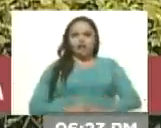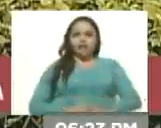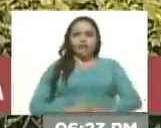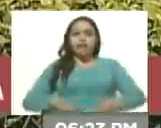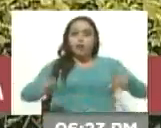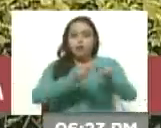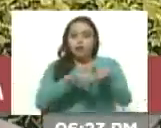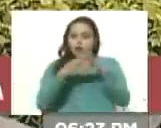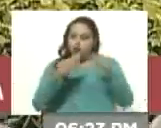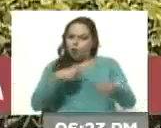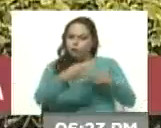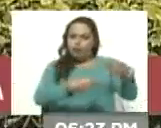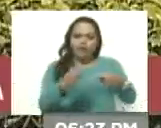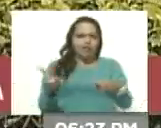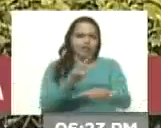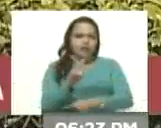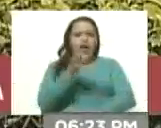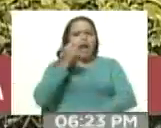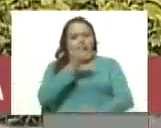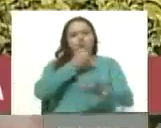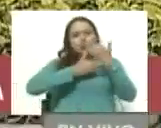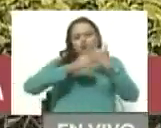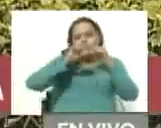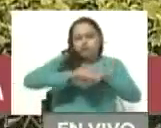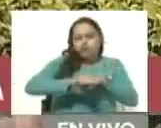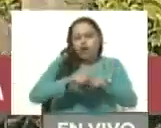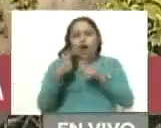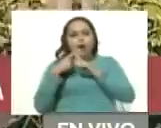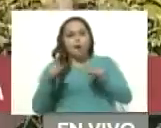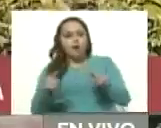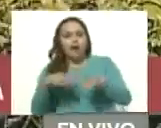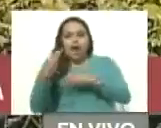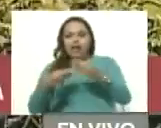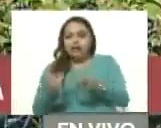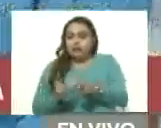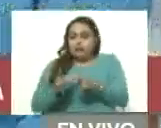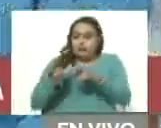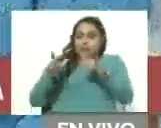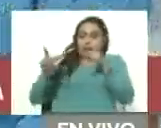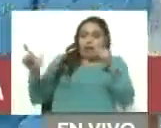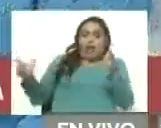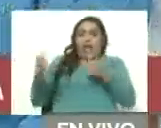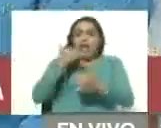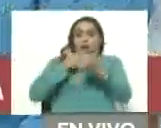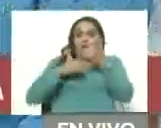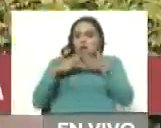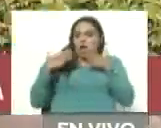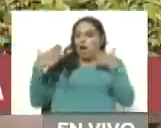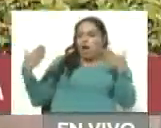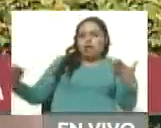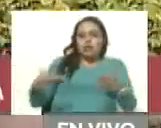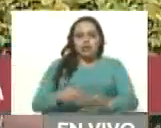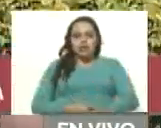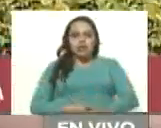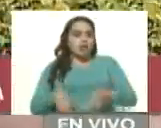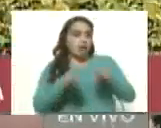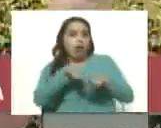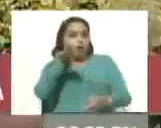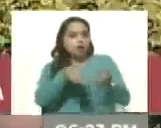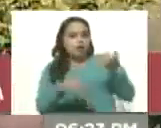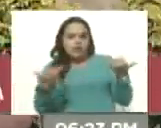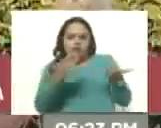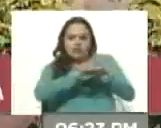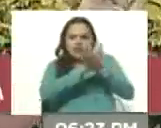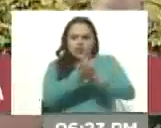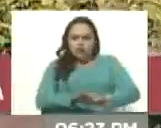proceso en venezuela pusiera errores también pero yo que hacen magnifican los errores como si fuera ya último se acabó no